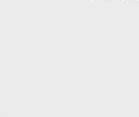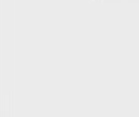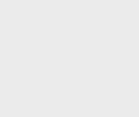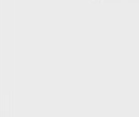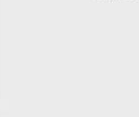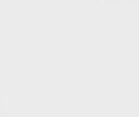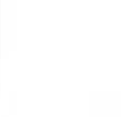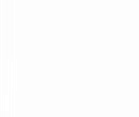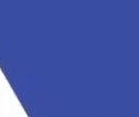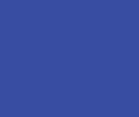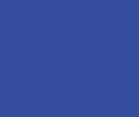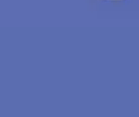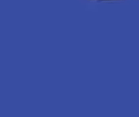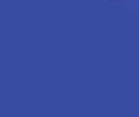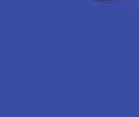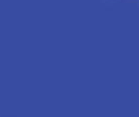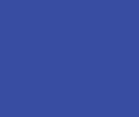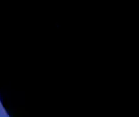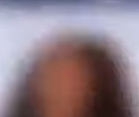escucha.